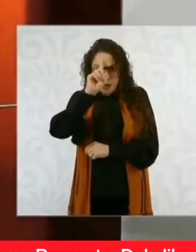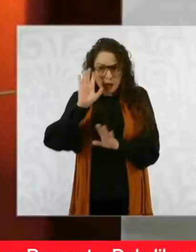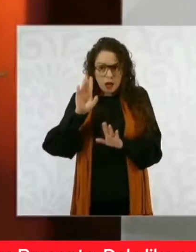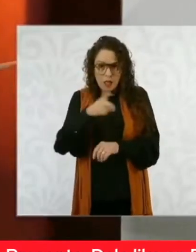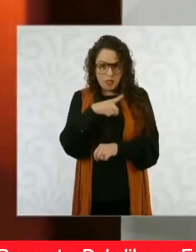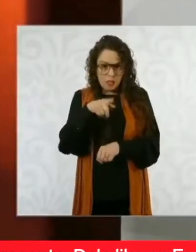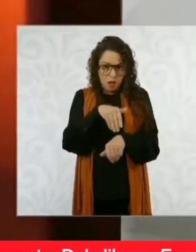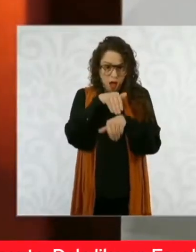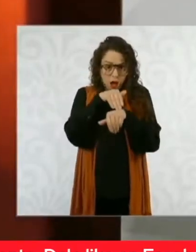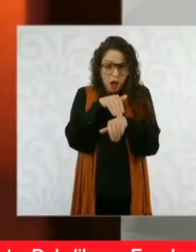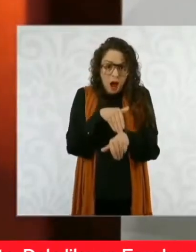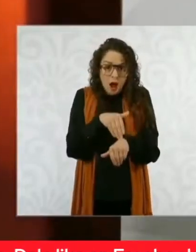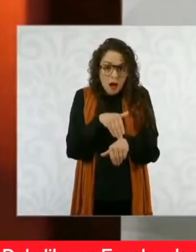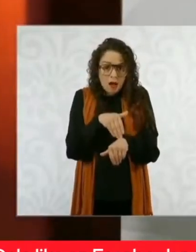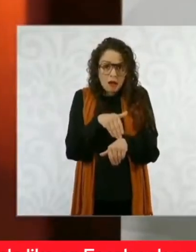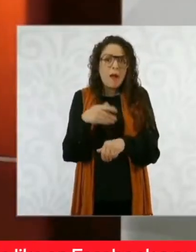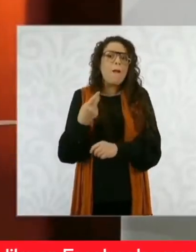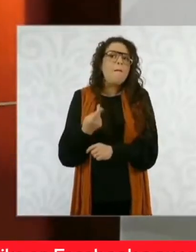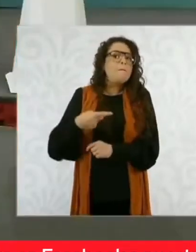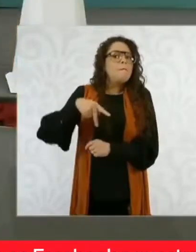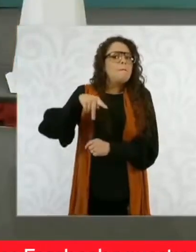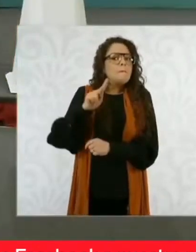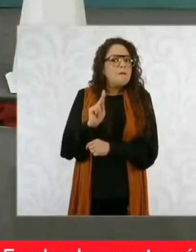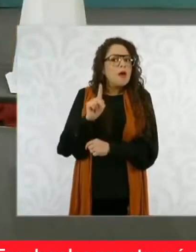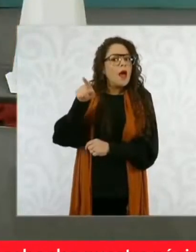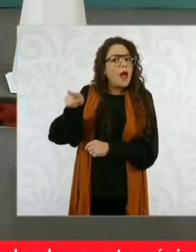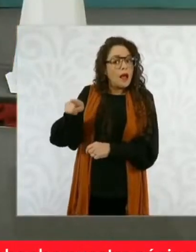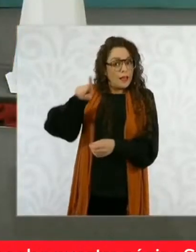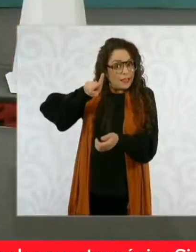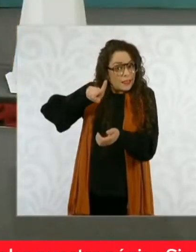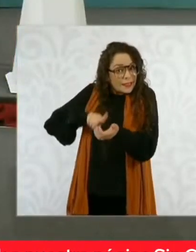Superior, con el argumento